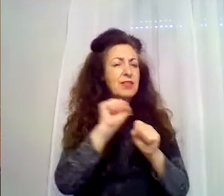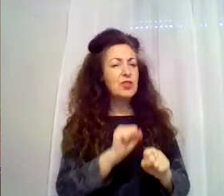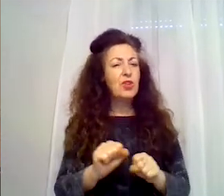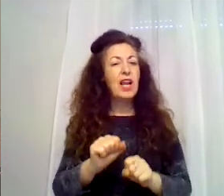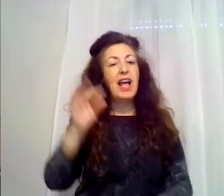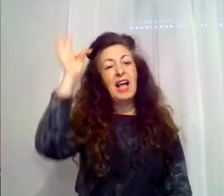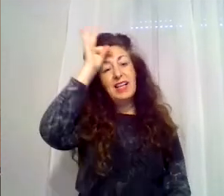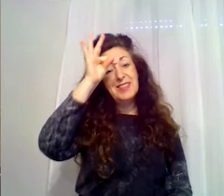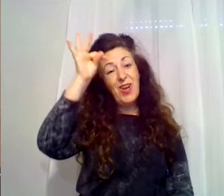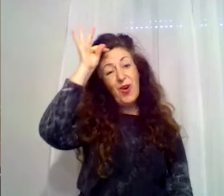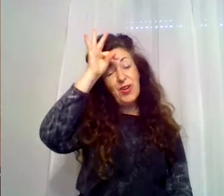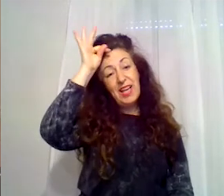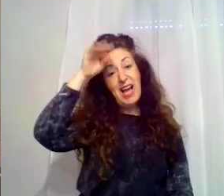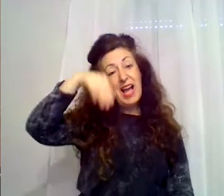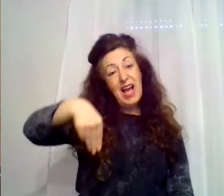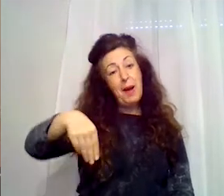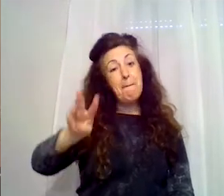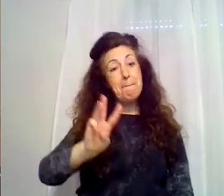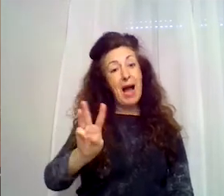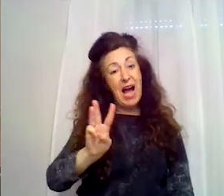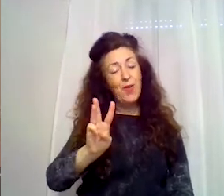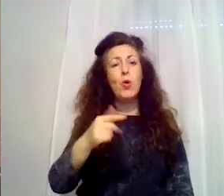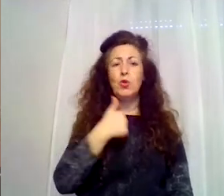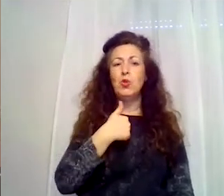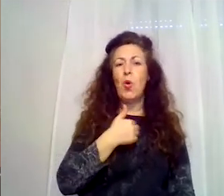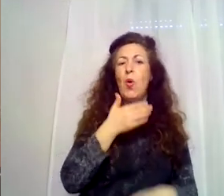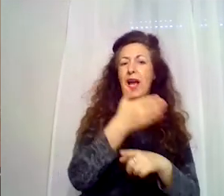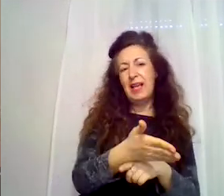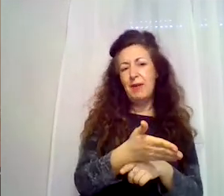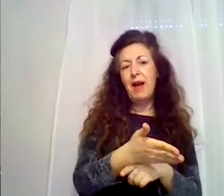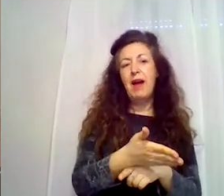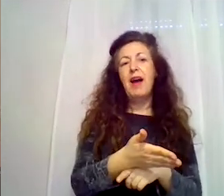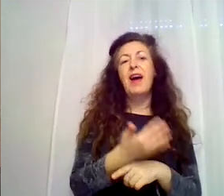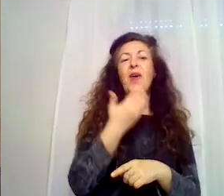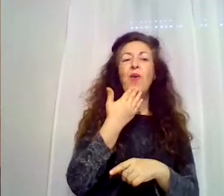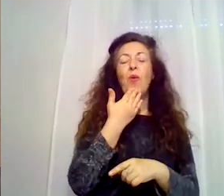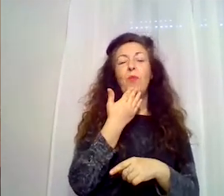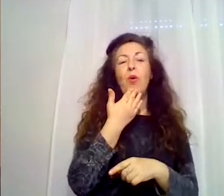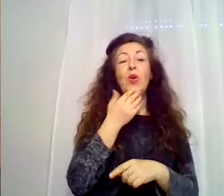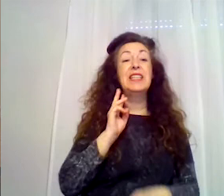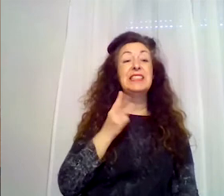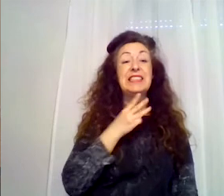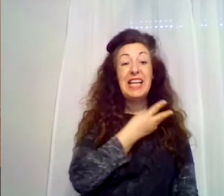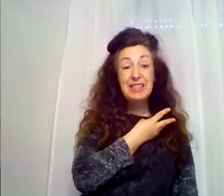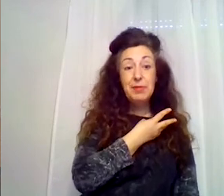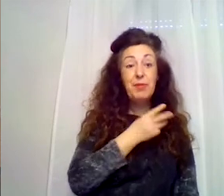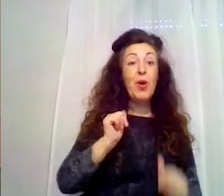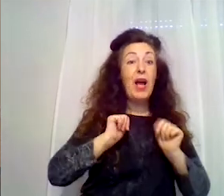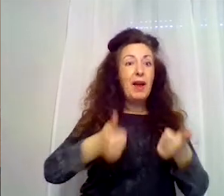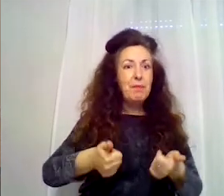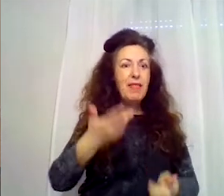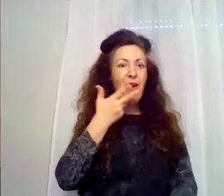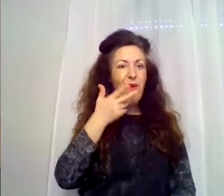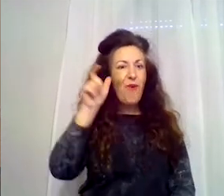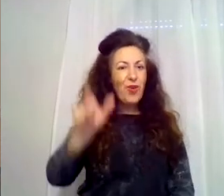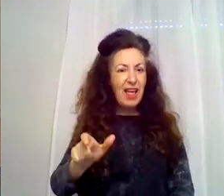libertinus, y un libertinus era el hijo de un liberto, es decir, de un esclavo que había sido liberado por su dueño.